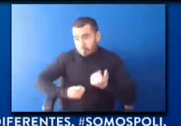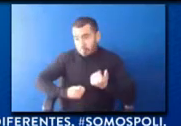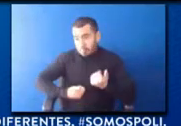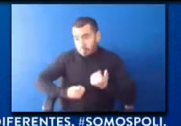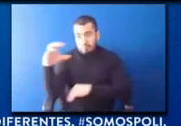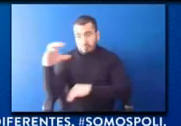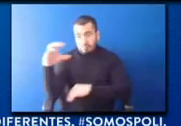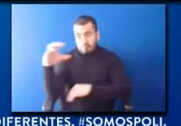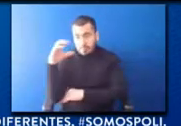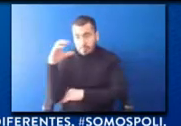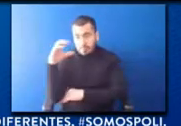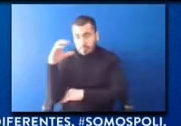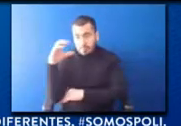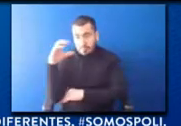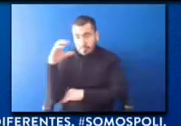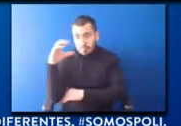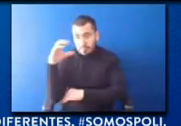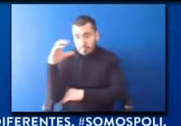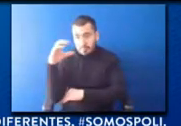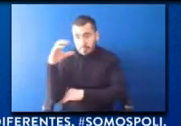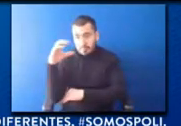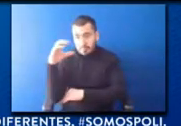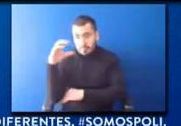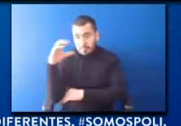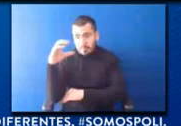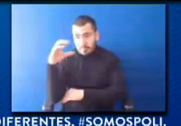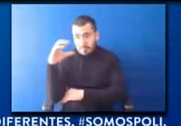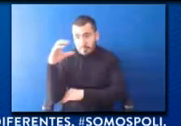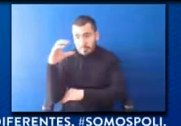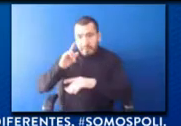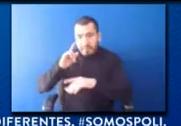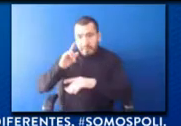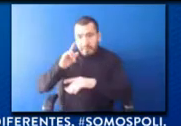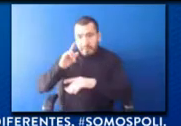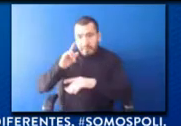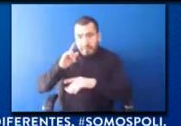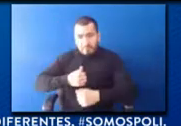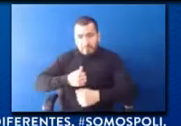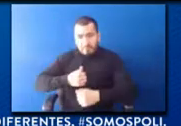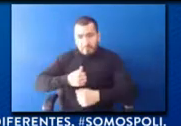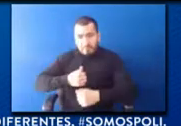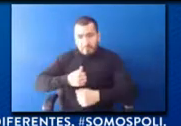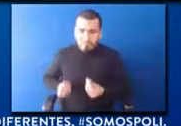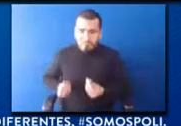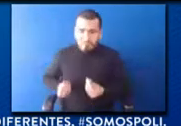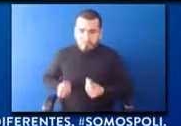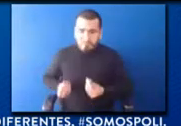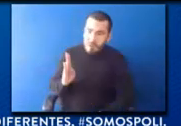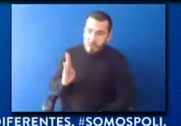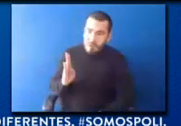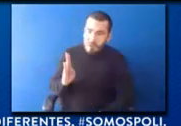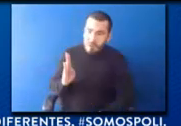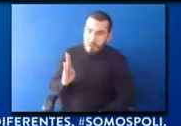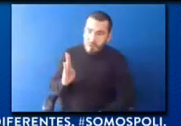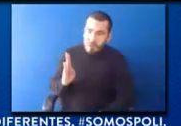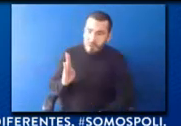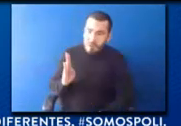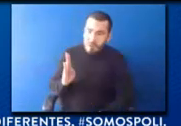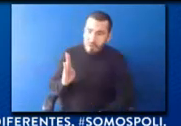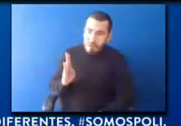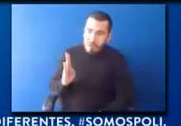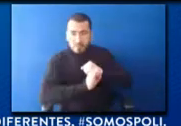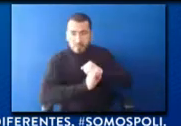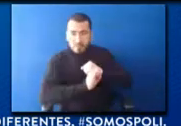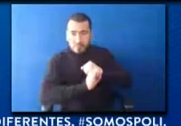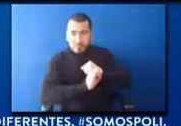la segunda en la región, en donde una entidad financiera emite un bono con apoyo del Banco Interamericano de Desarrollo, sin